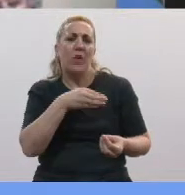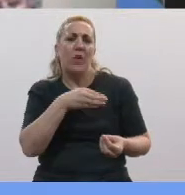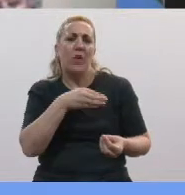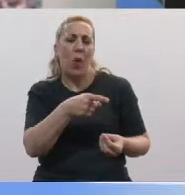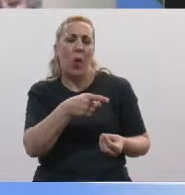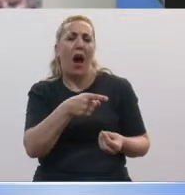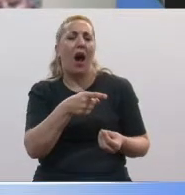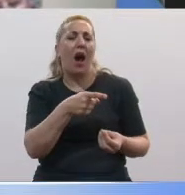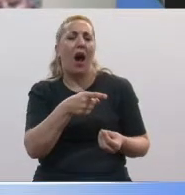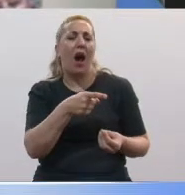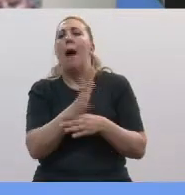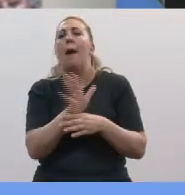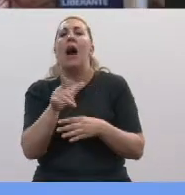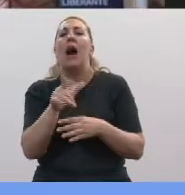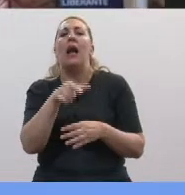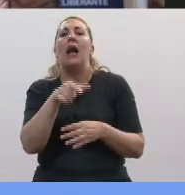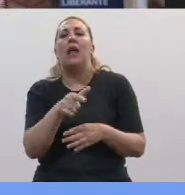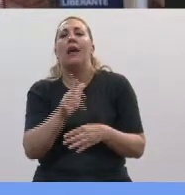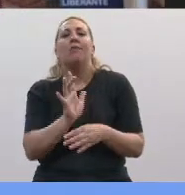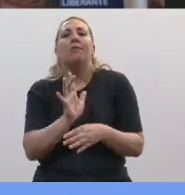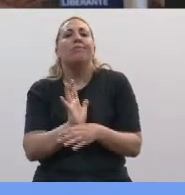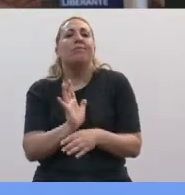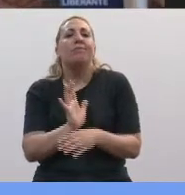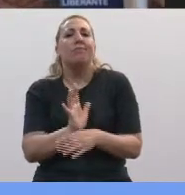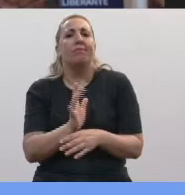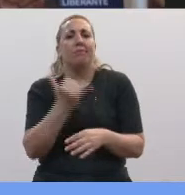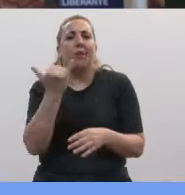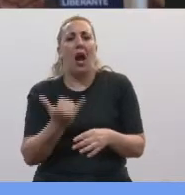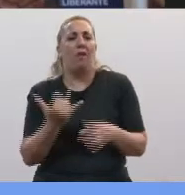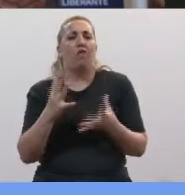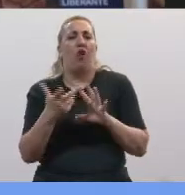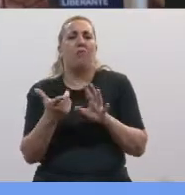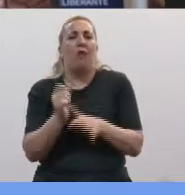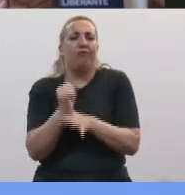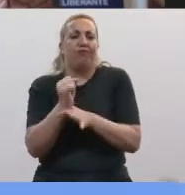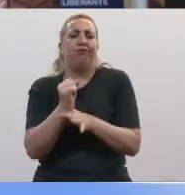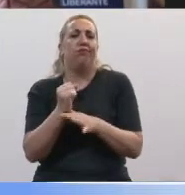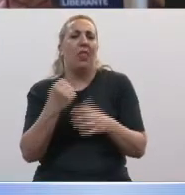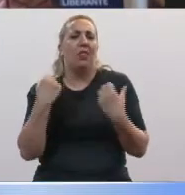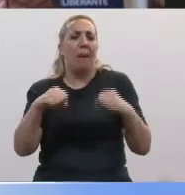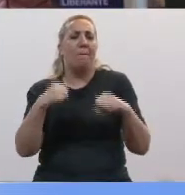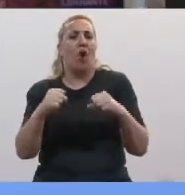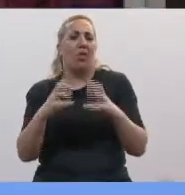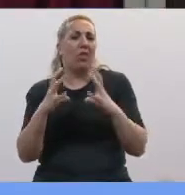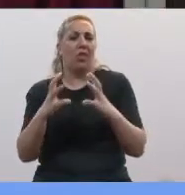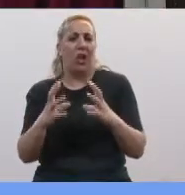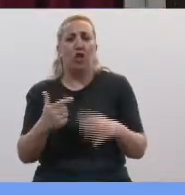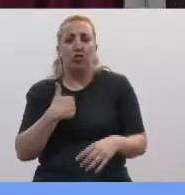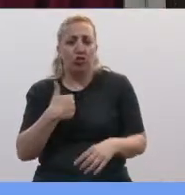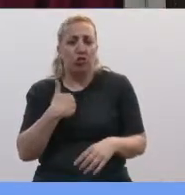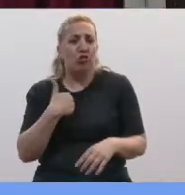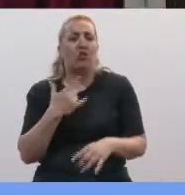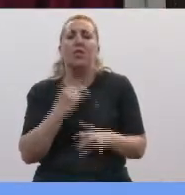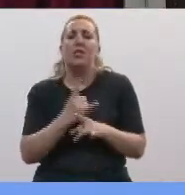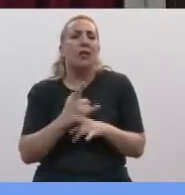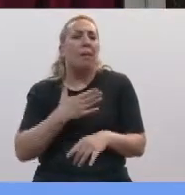mucho más allá de su extraordinario talento deportivo, que yo personalmente